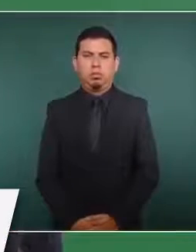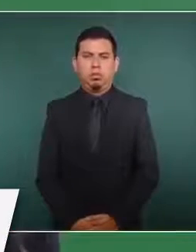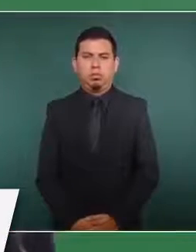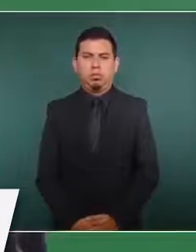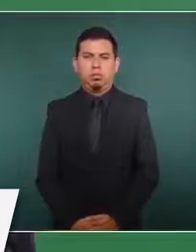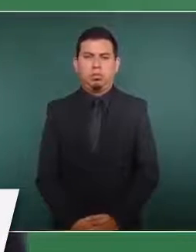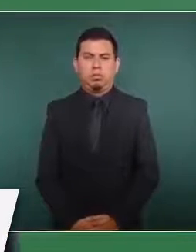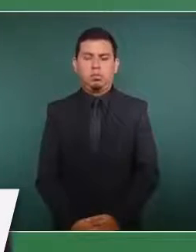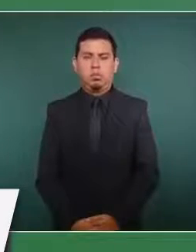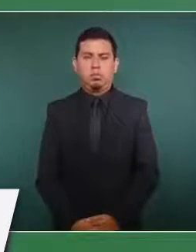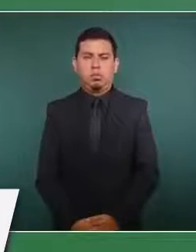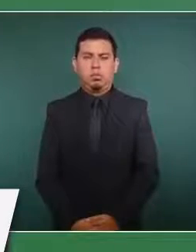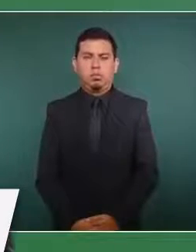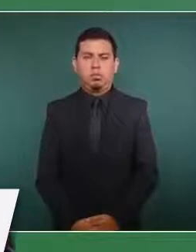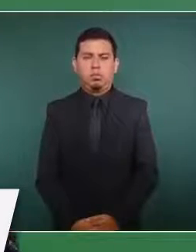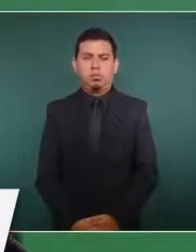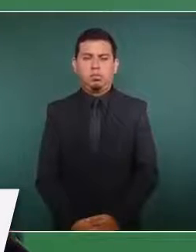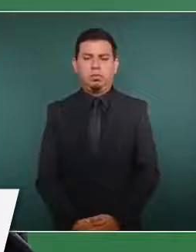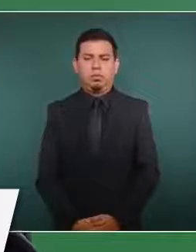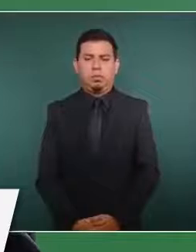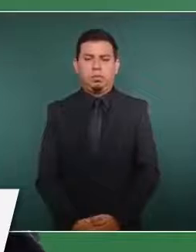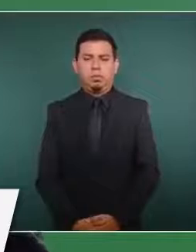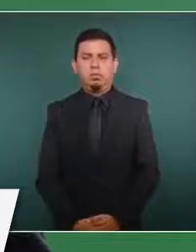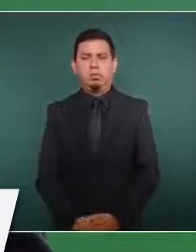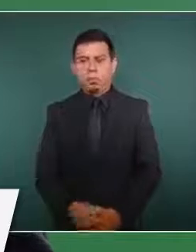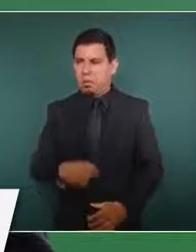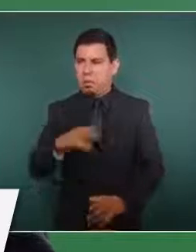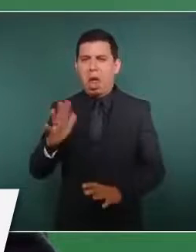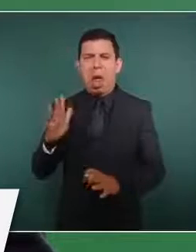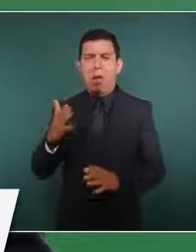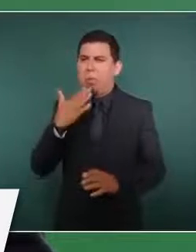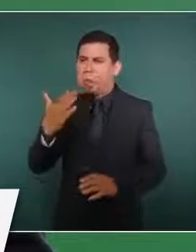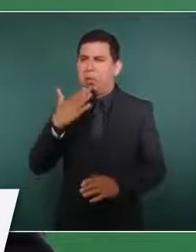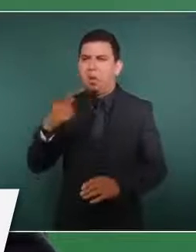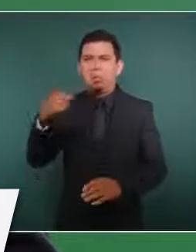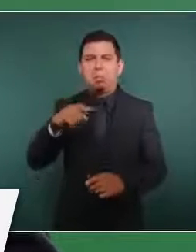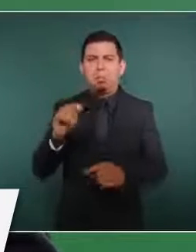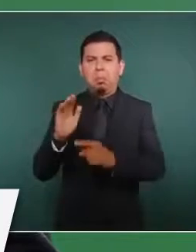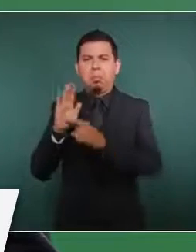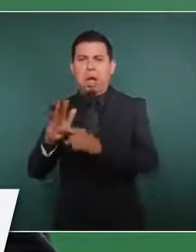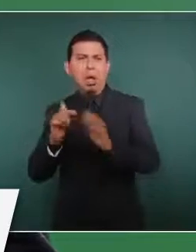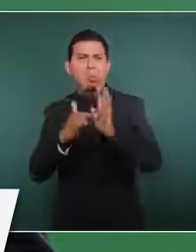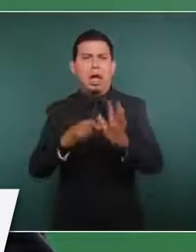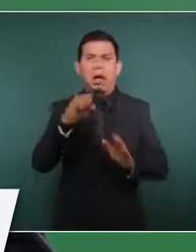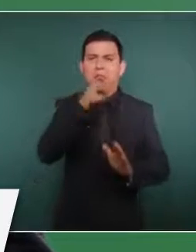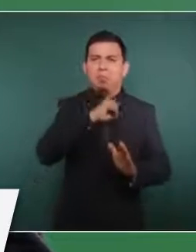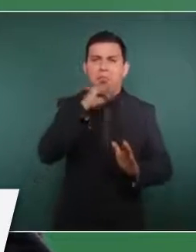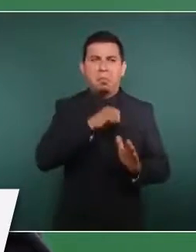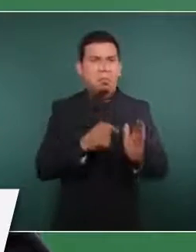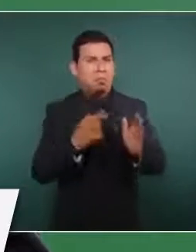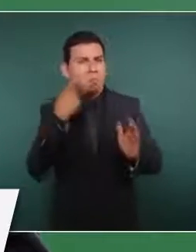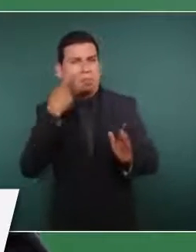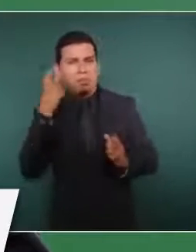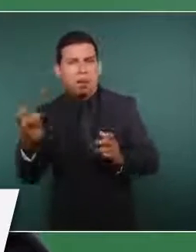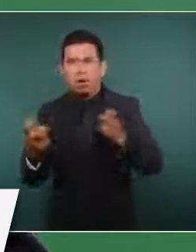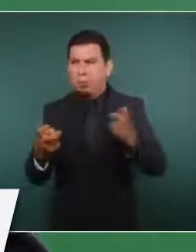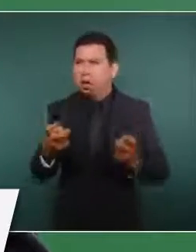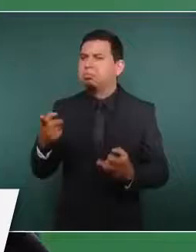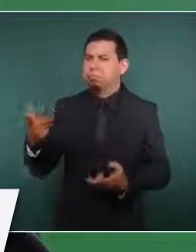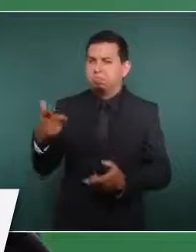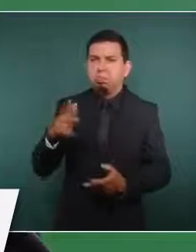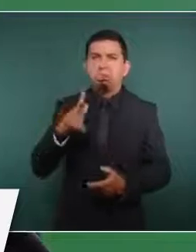se había dado a conocer en juzgados de Estados